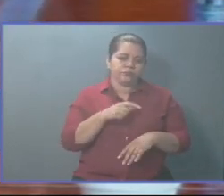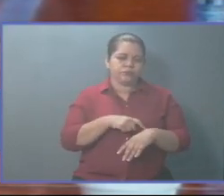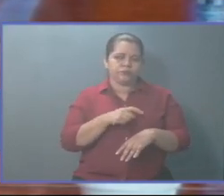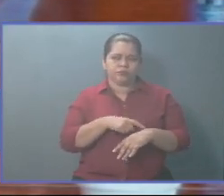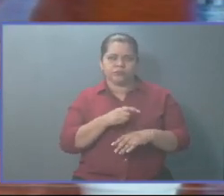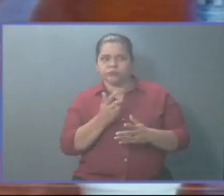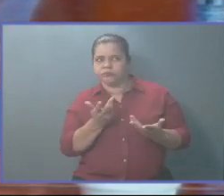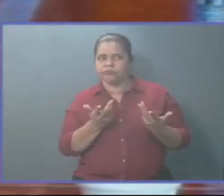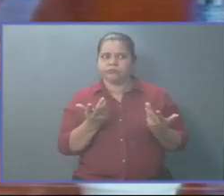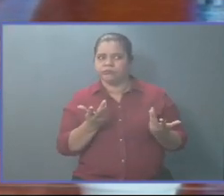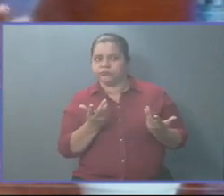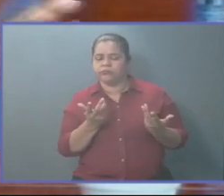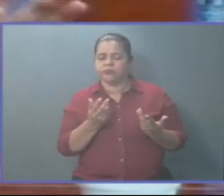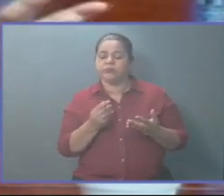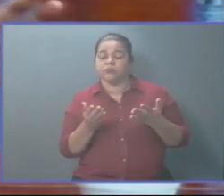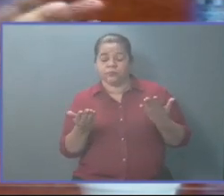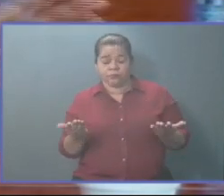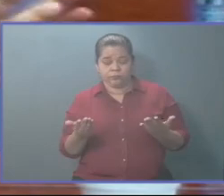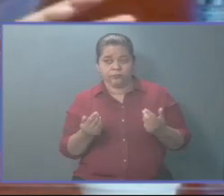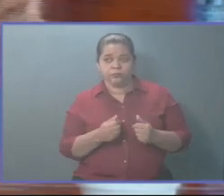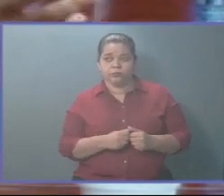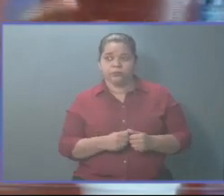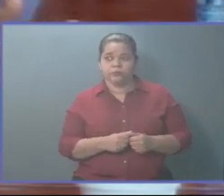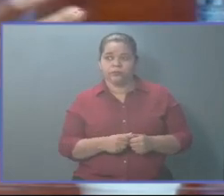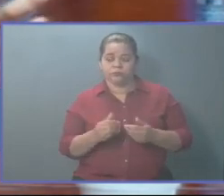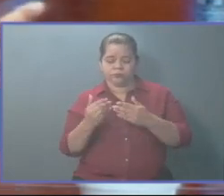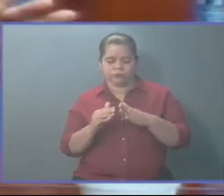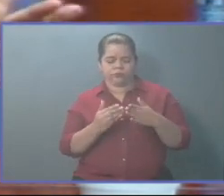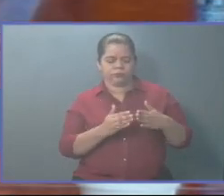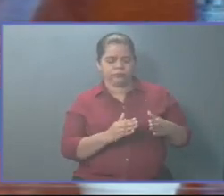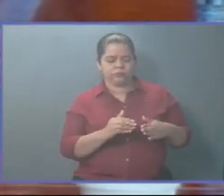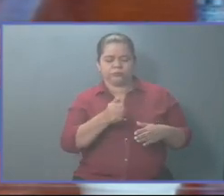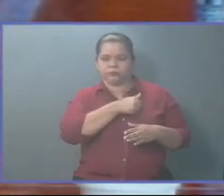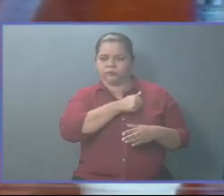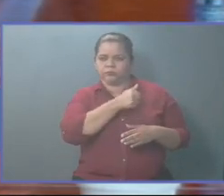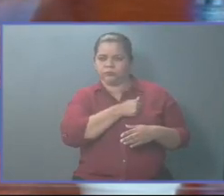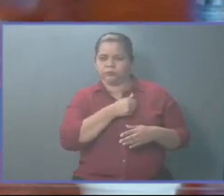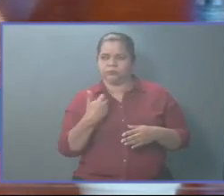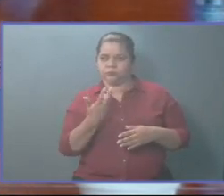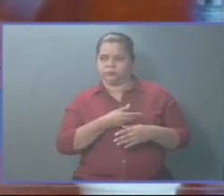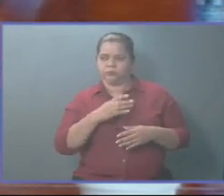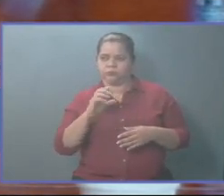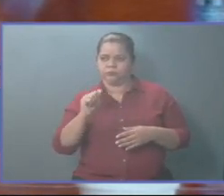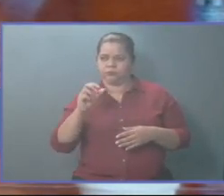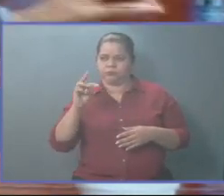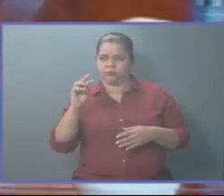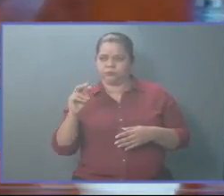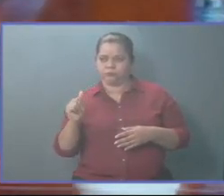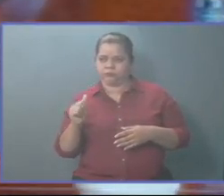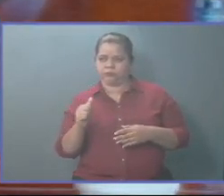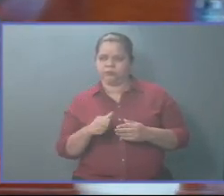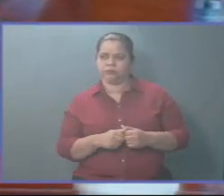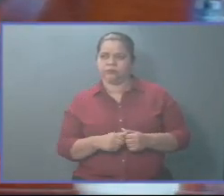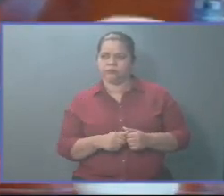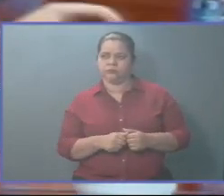poco inquietante porque muy distinto a los lineamientos que como Cámara tenemos, ¿verdad? Gracias, señor